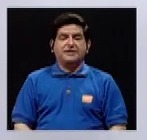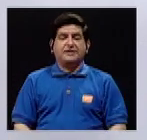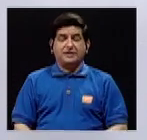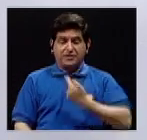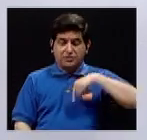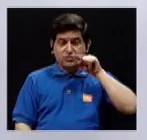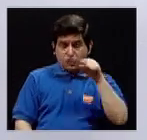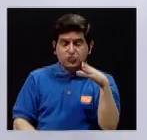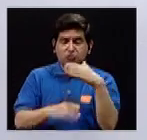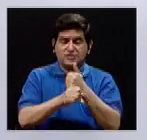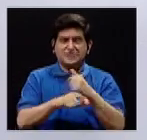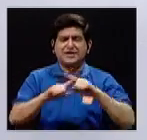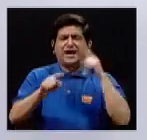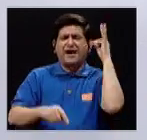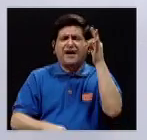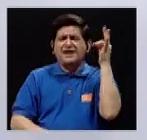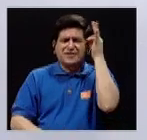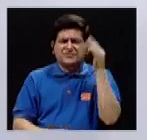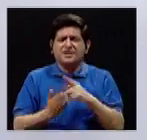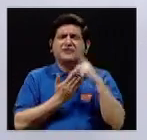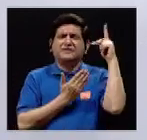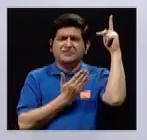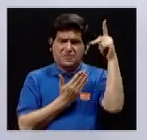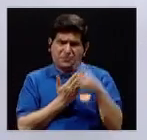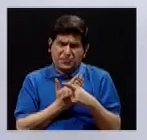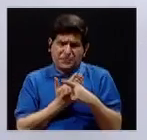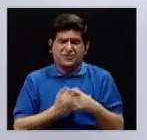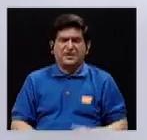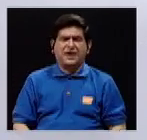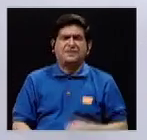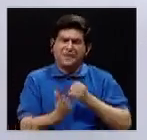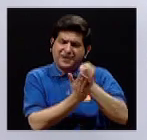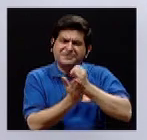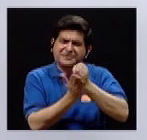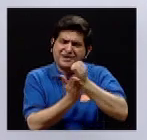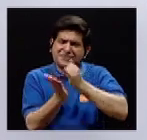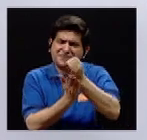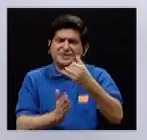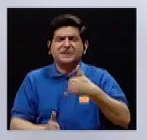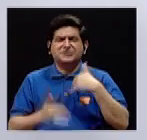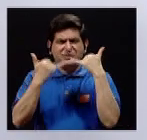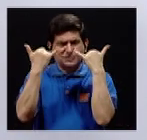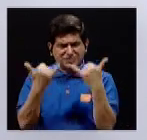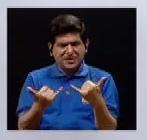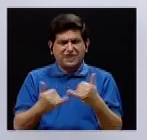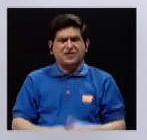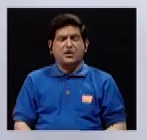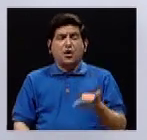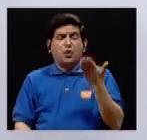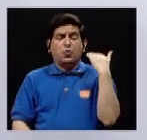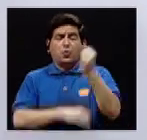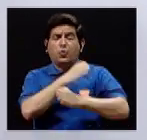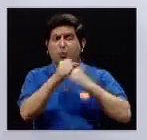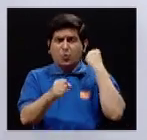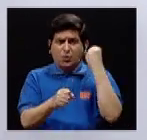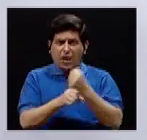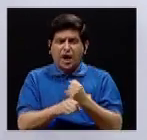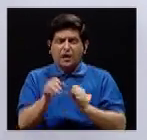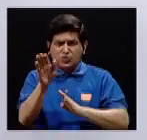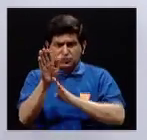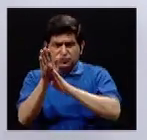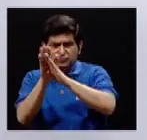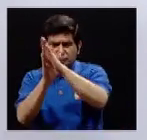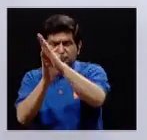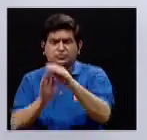hay muchas hay muchas teorías porque como es un programa de investigación que tiene ya bastantes años en su